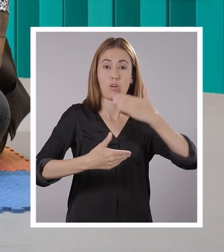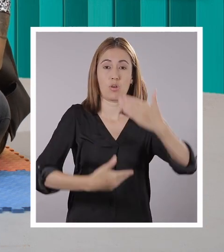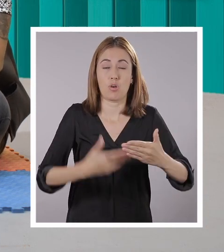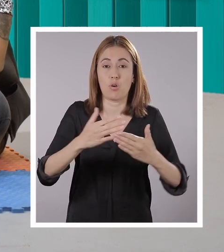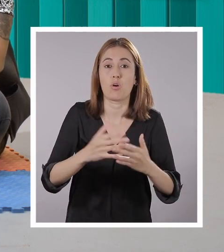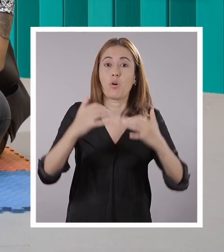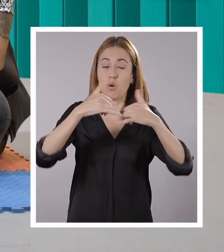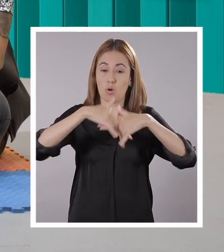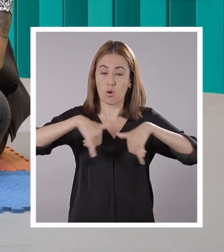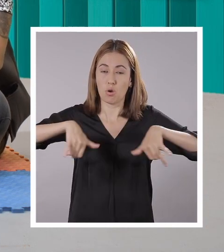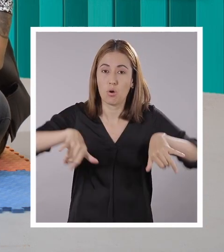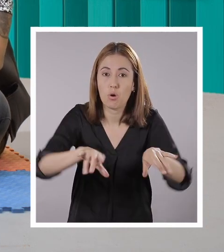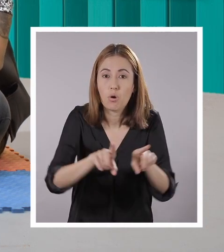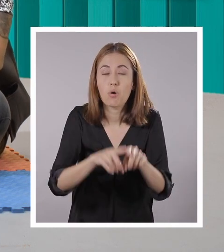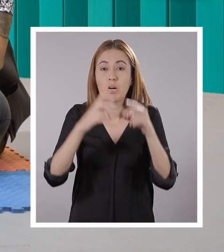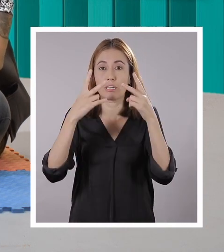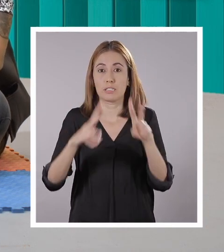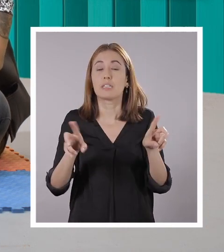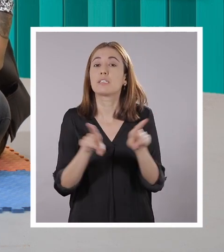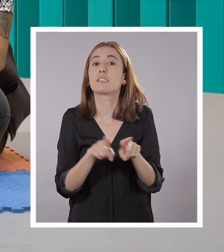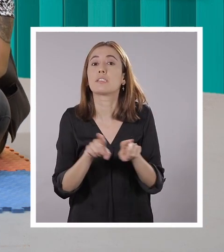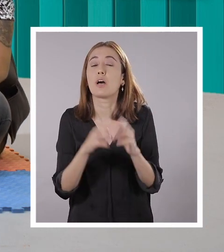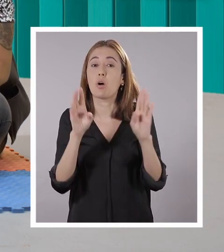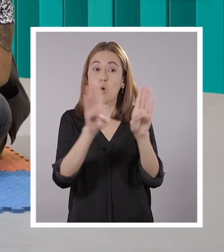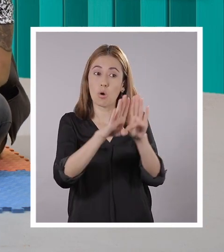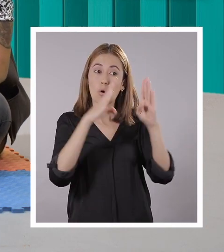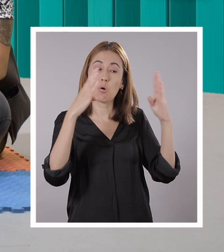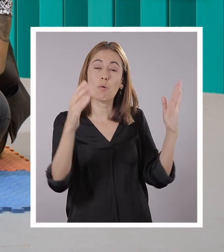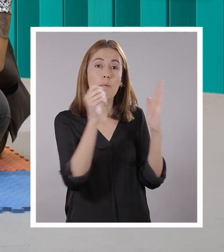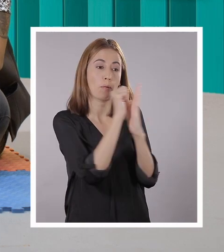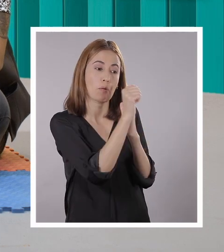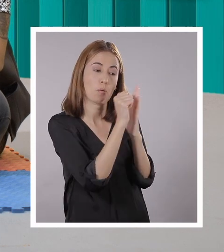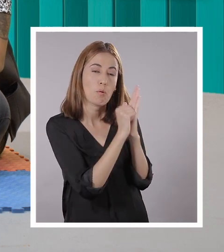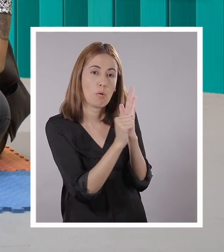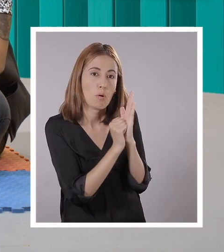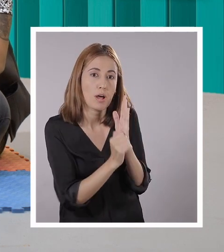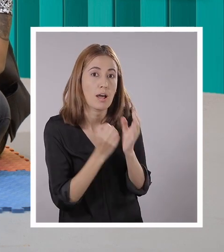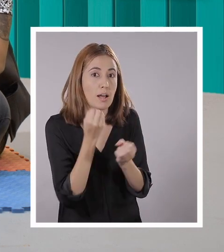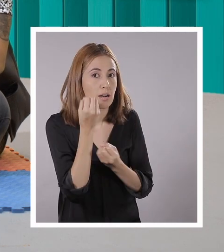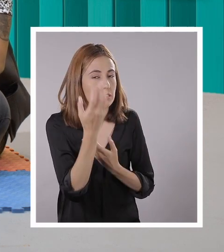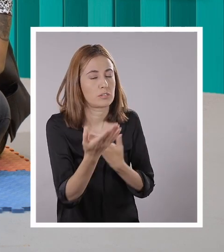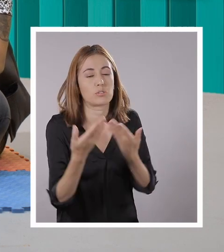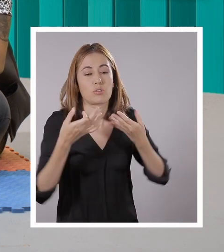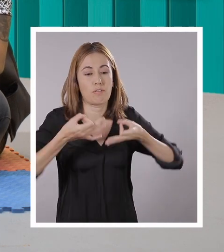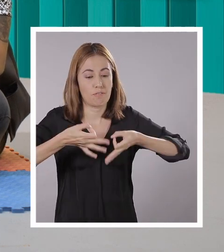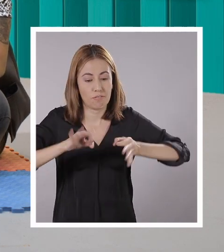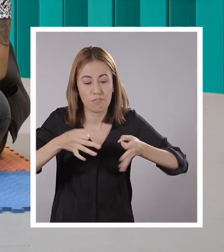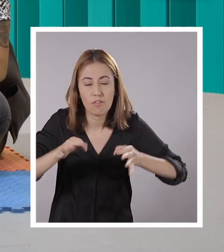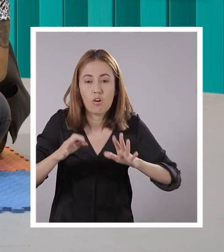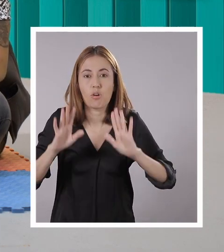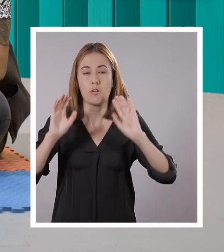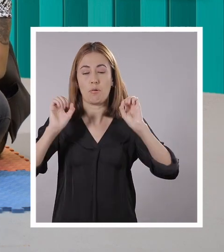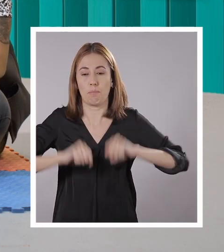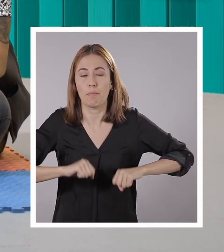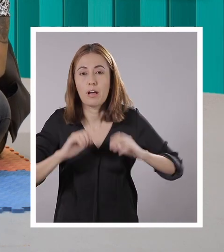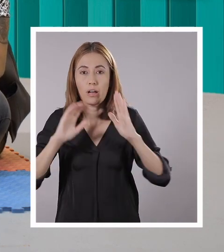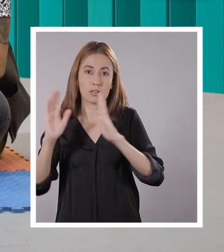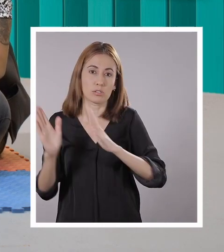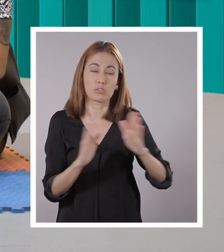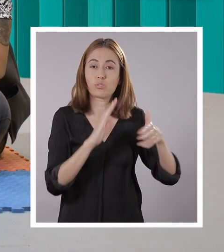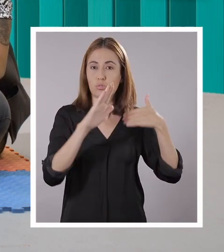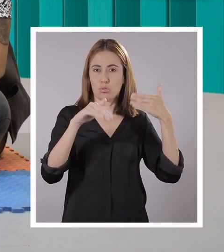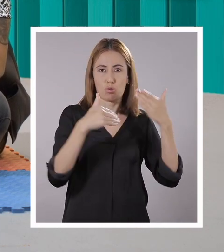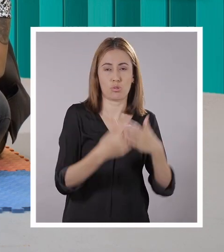Y los chicos y chicas en casa tienen una tarea. En su cuaderno tienen que reproducir patrones, como ustedes quieran, de forma, de